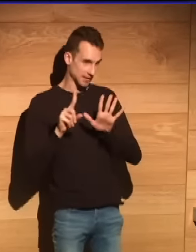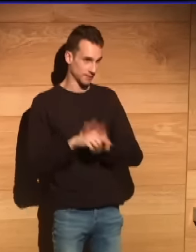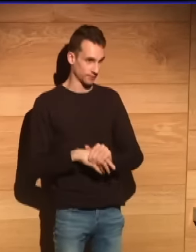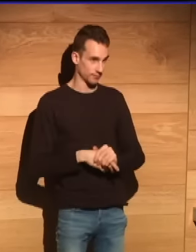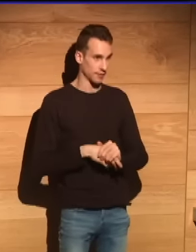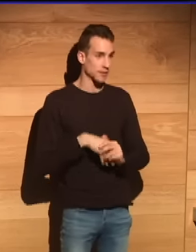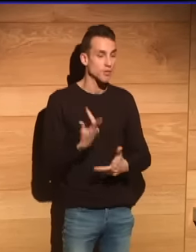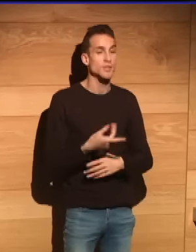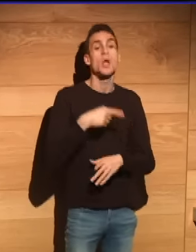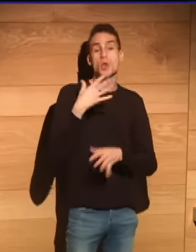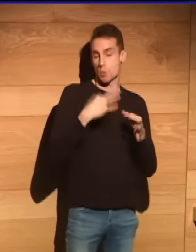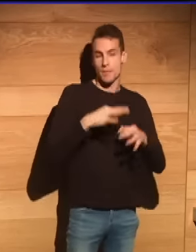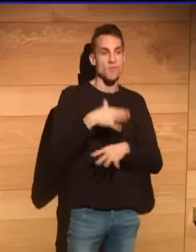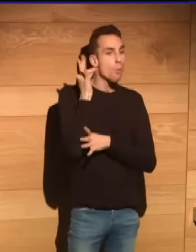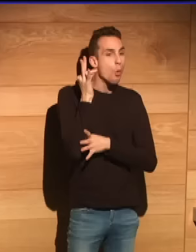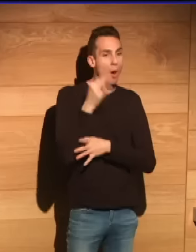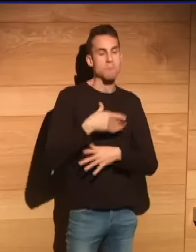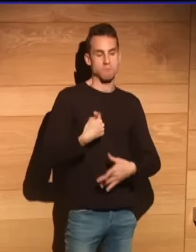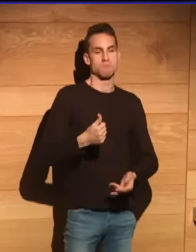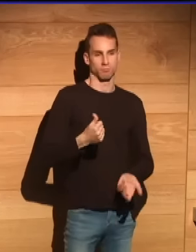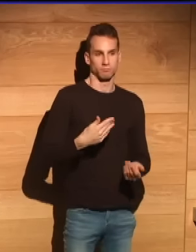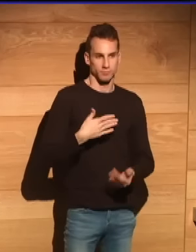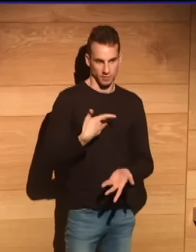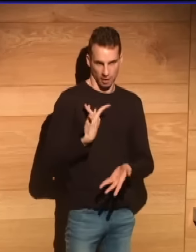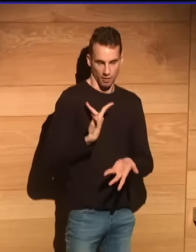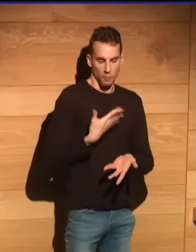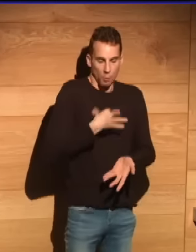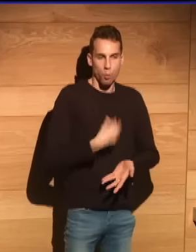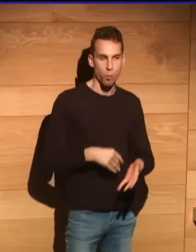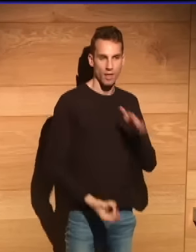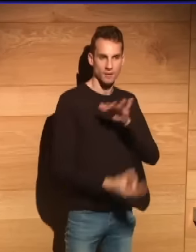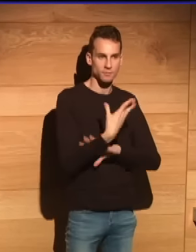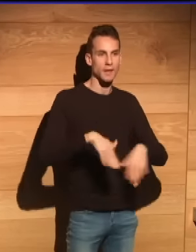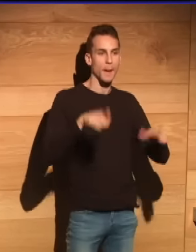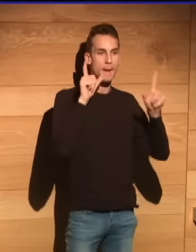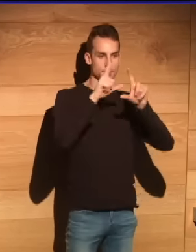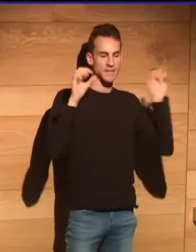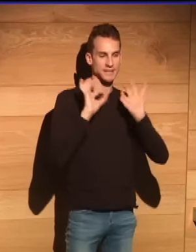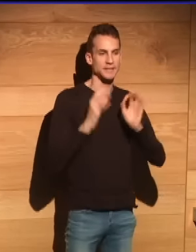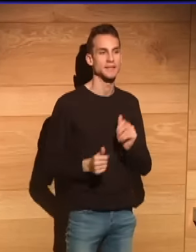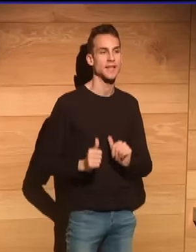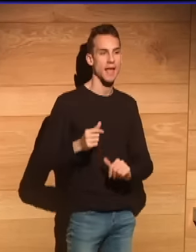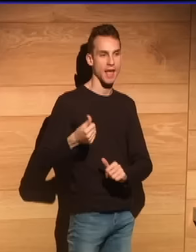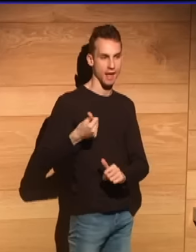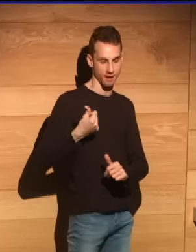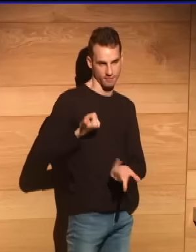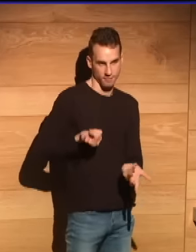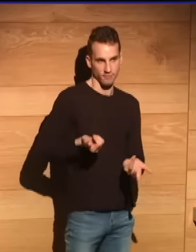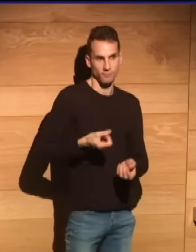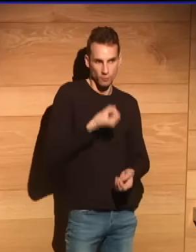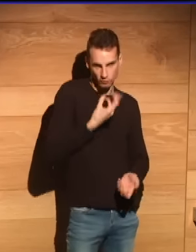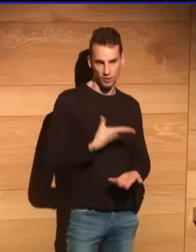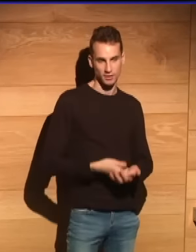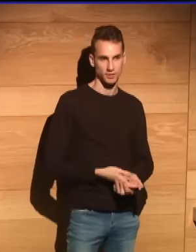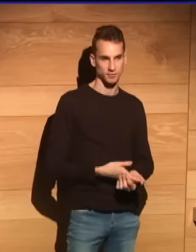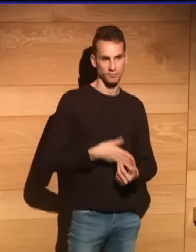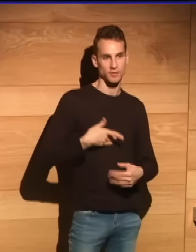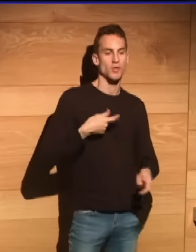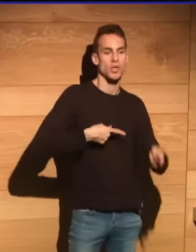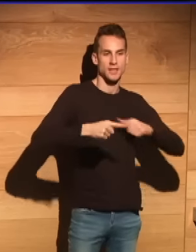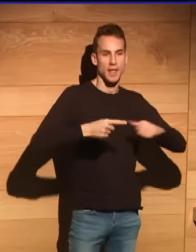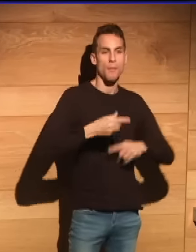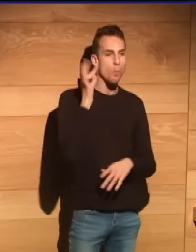hace empresas de éxito. Lo que tenemos es también de apoyar el emprendimiento digital liderado por mujeres, ¿no? Y ahí tenemos pues,